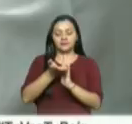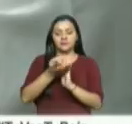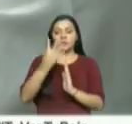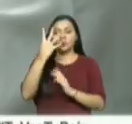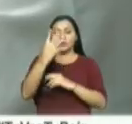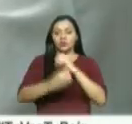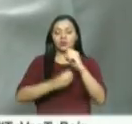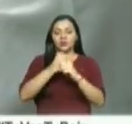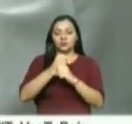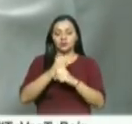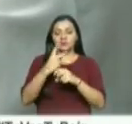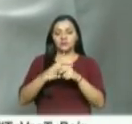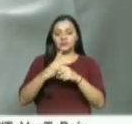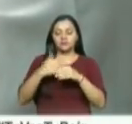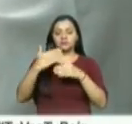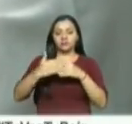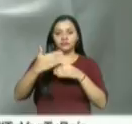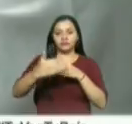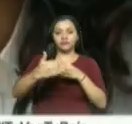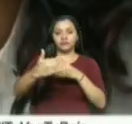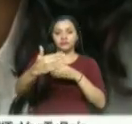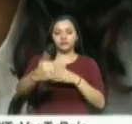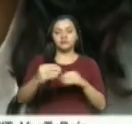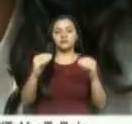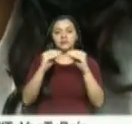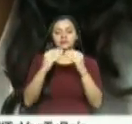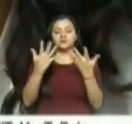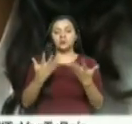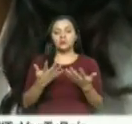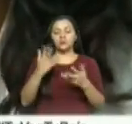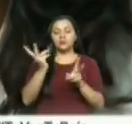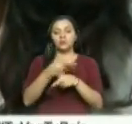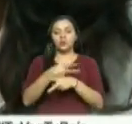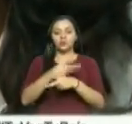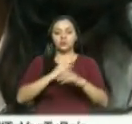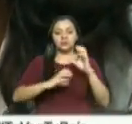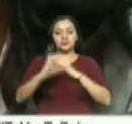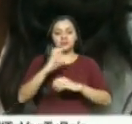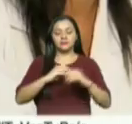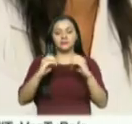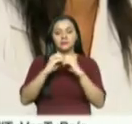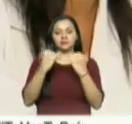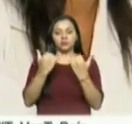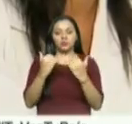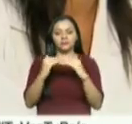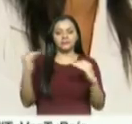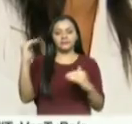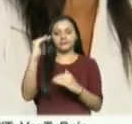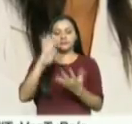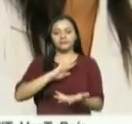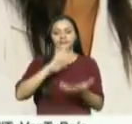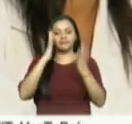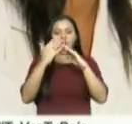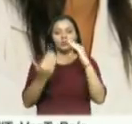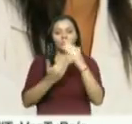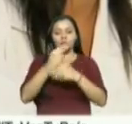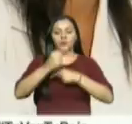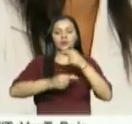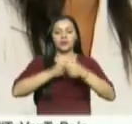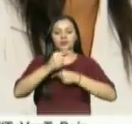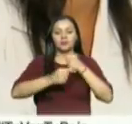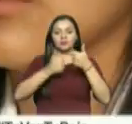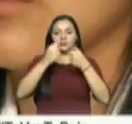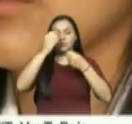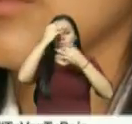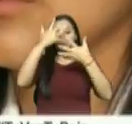año consecutivo, el país tiene la tasa de crecimiento en producción científica más alta de la región. Para transformar esa generación de